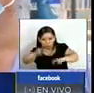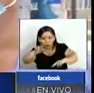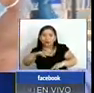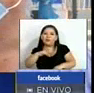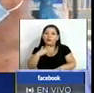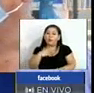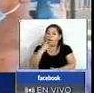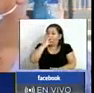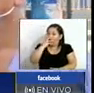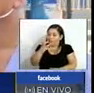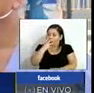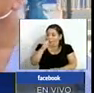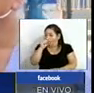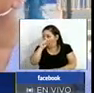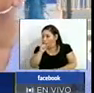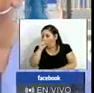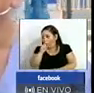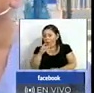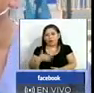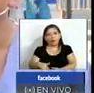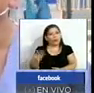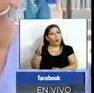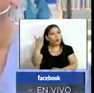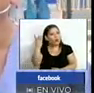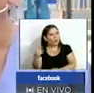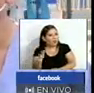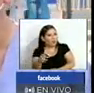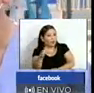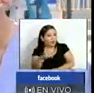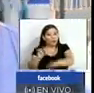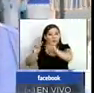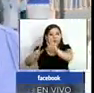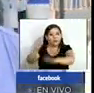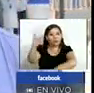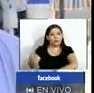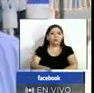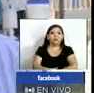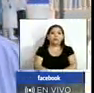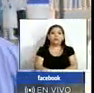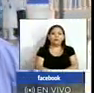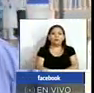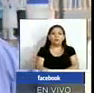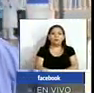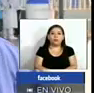sintomatología respiratoria y los promedios de días de estancia son 7 días.